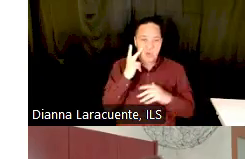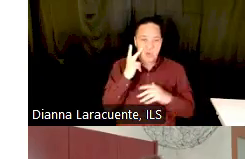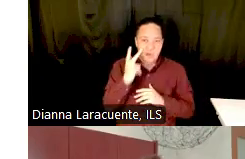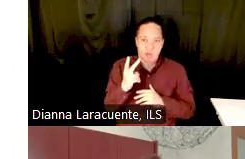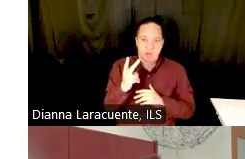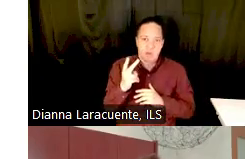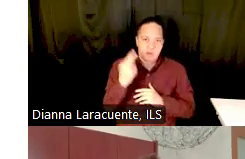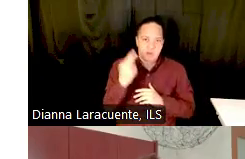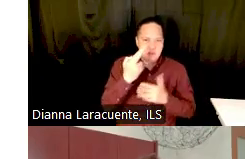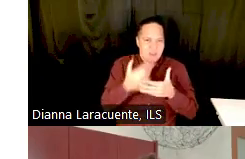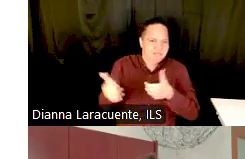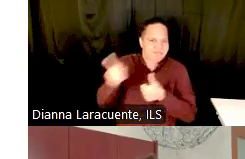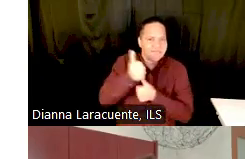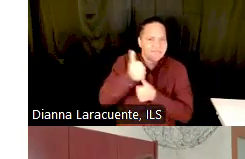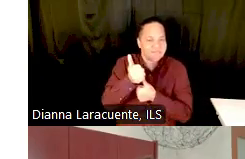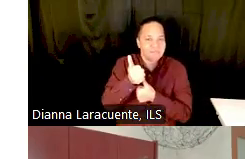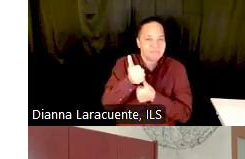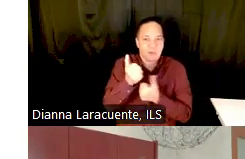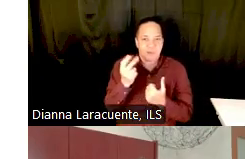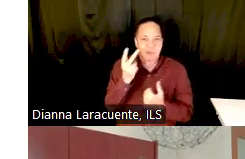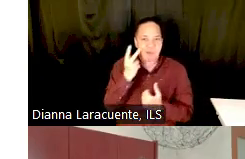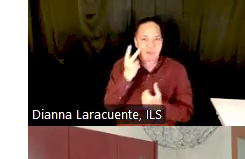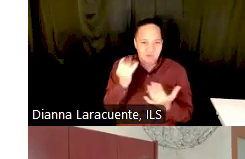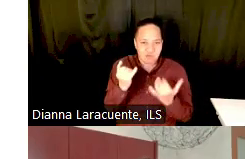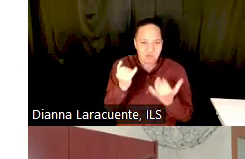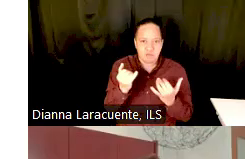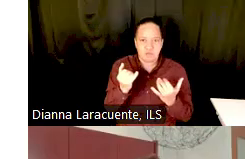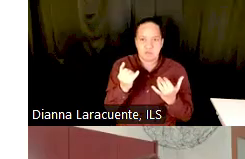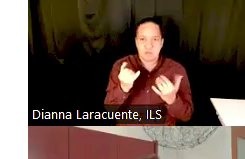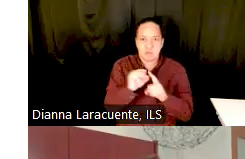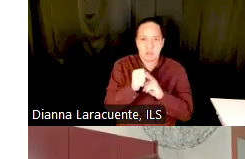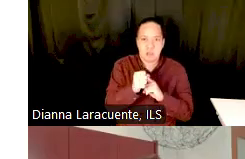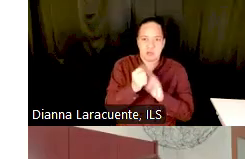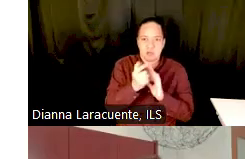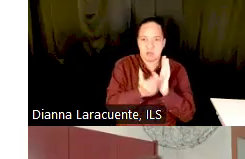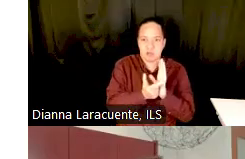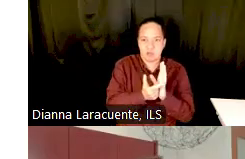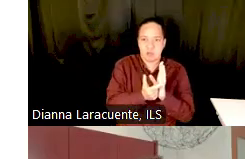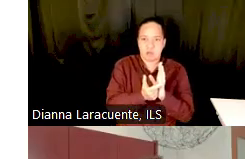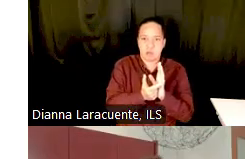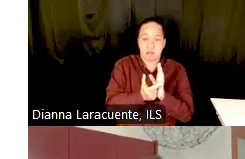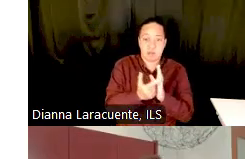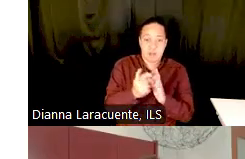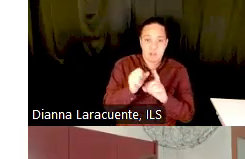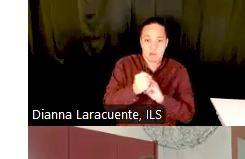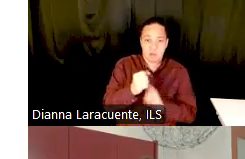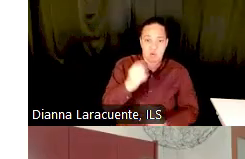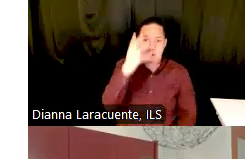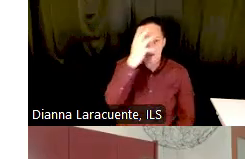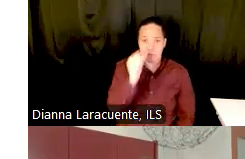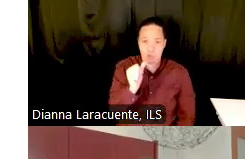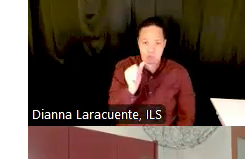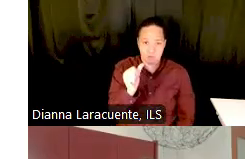sea la causa principal, pero como la que estamos viendo en el caso legal que se está ventilando en las cortes en El Bonito,